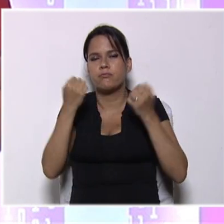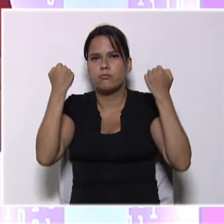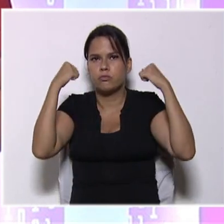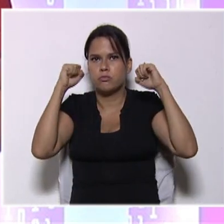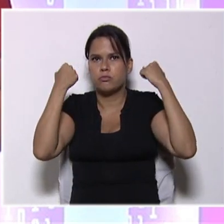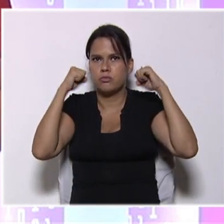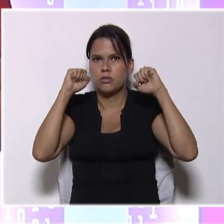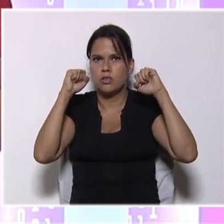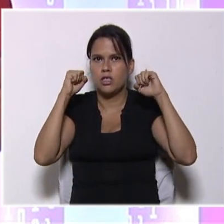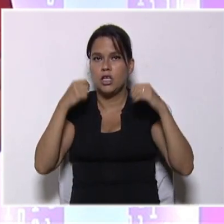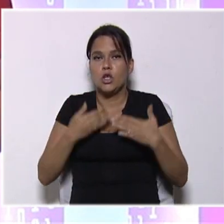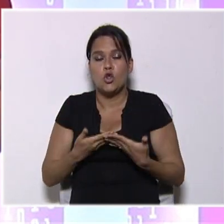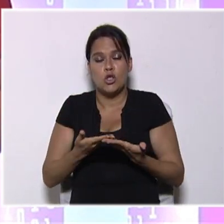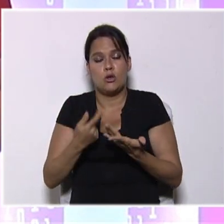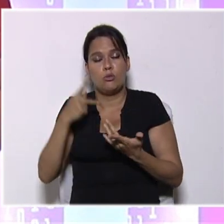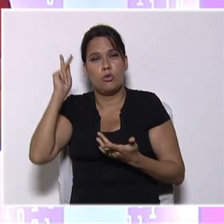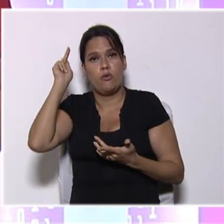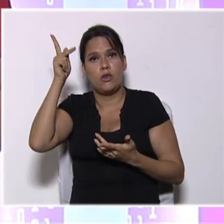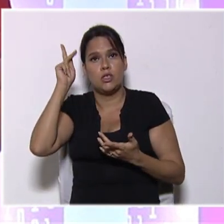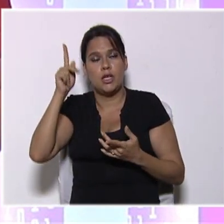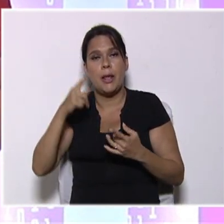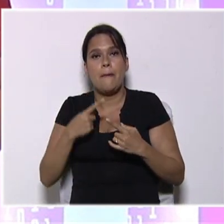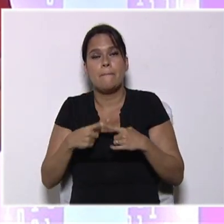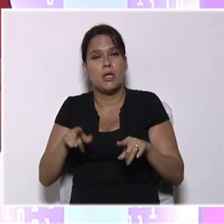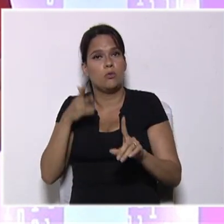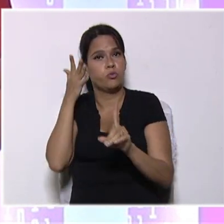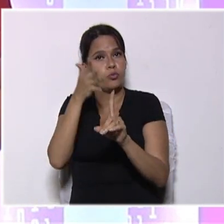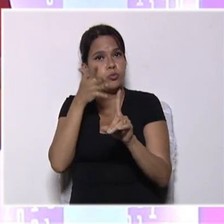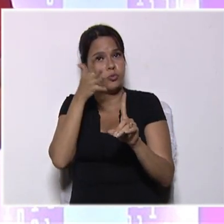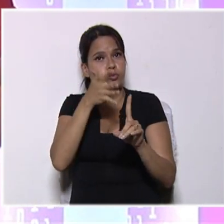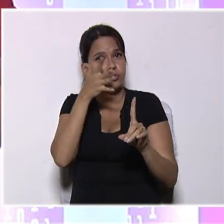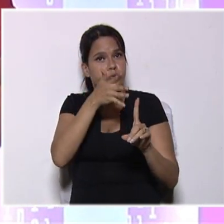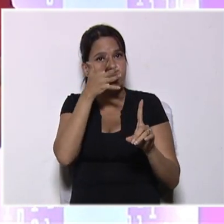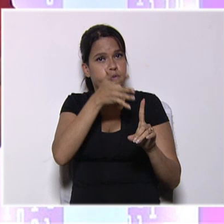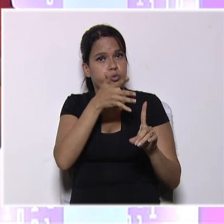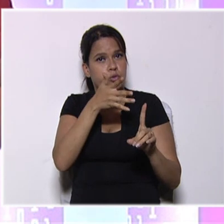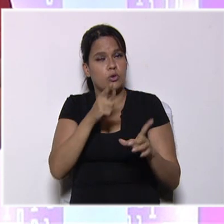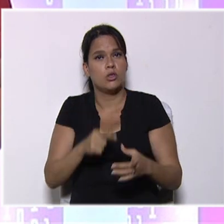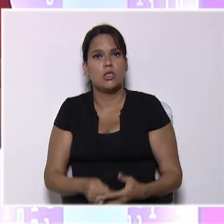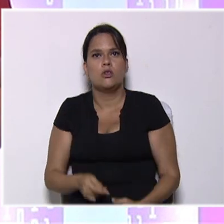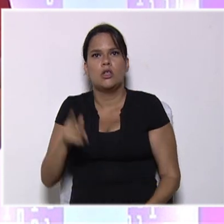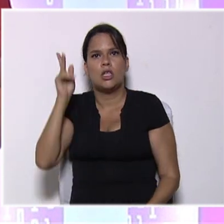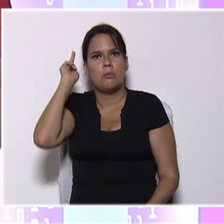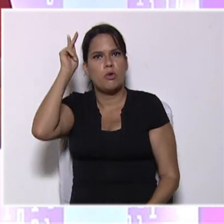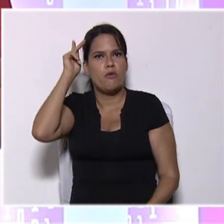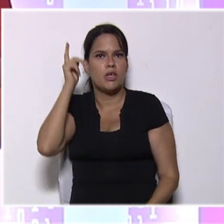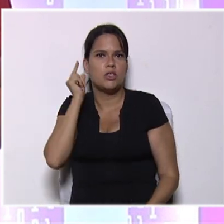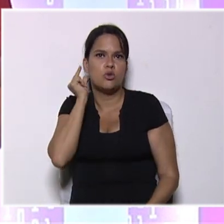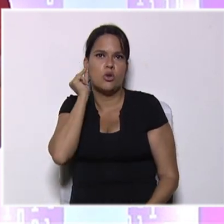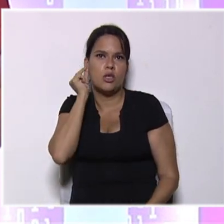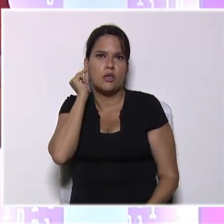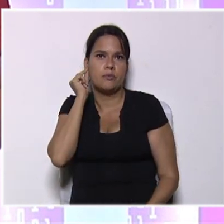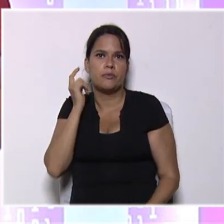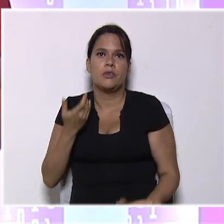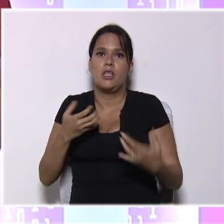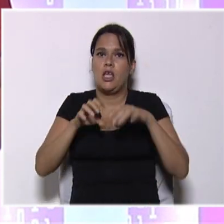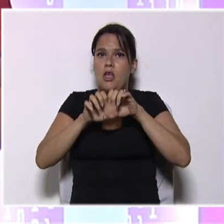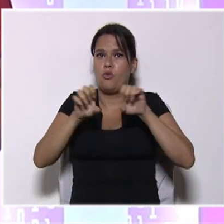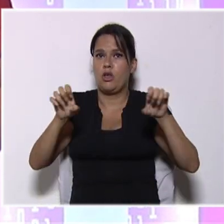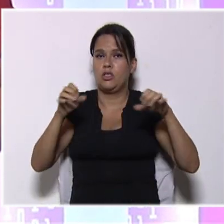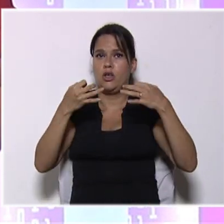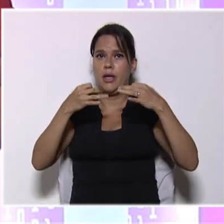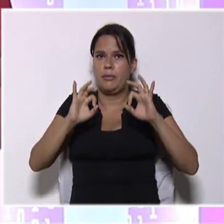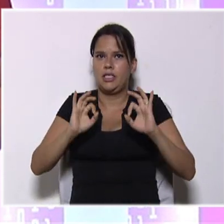que nos dieron nuestros profesores, pero esta vez con recomendaciones y estrategias de nuestra profesora Lilian Salazar en la modalidad